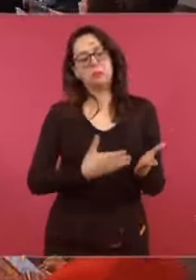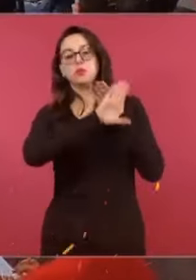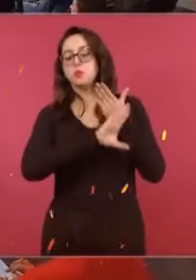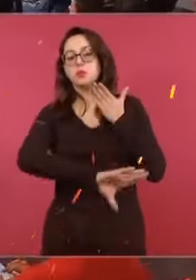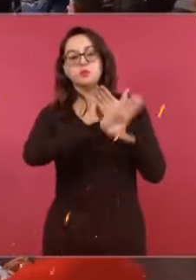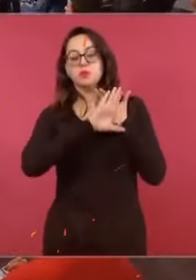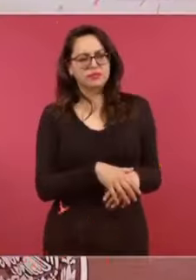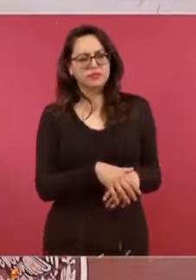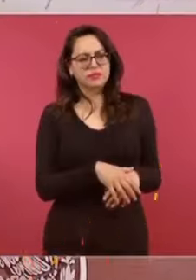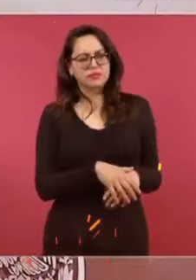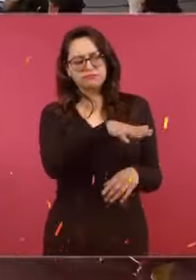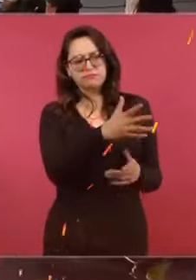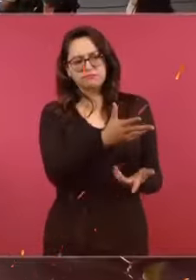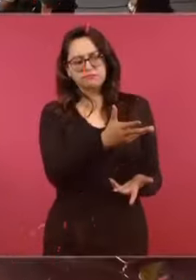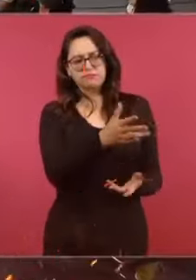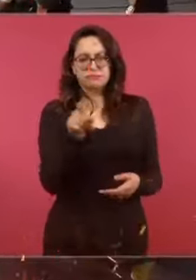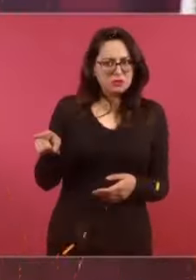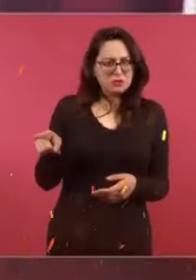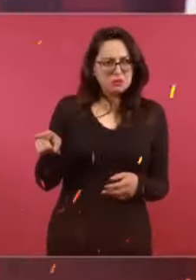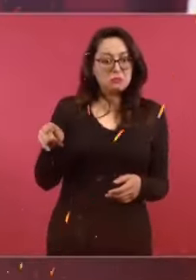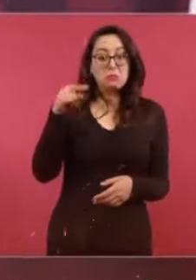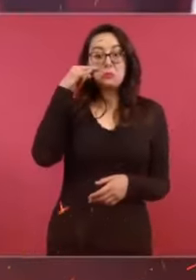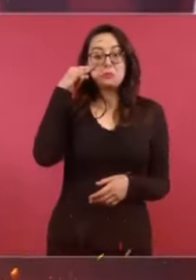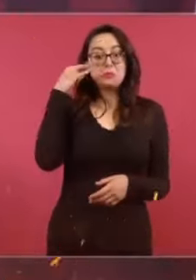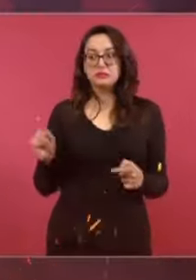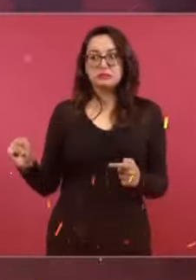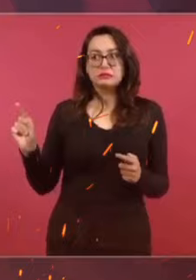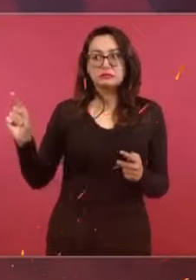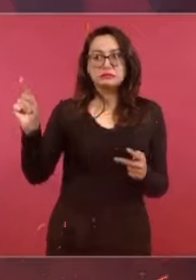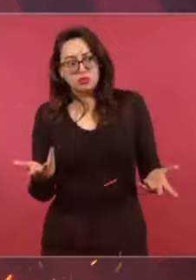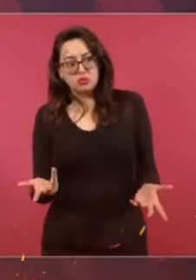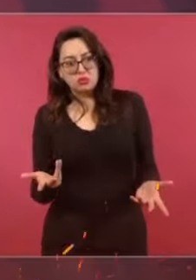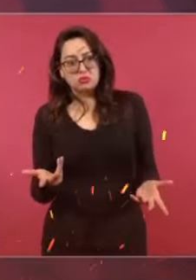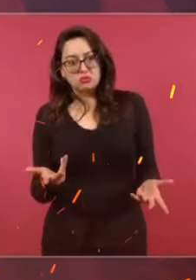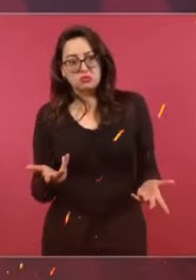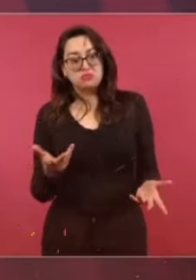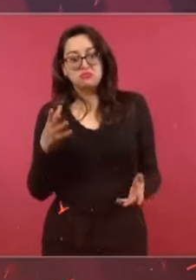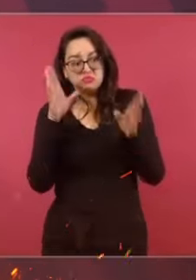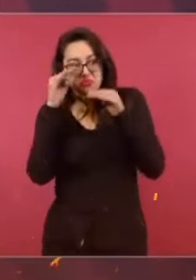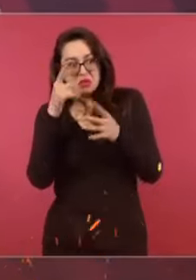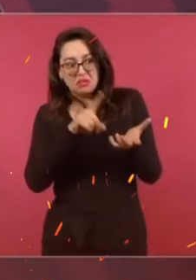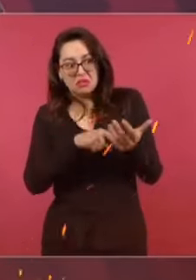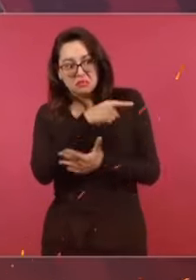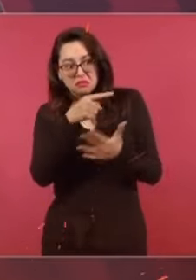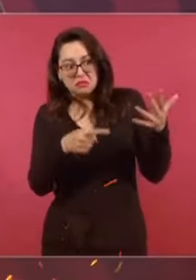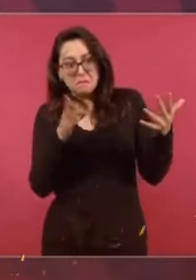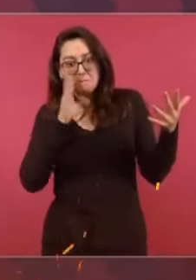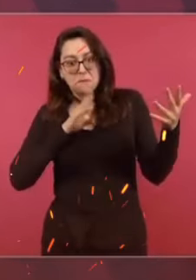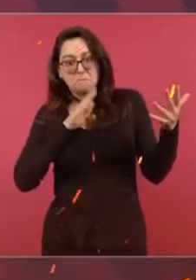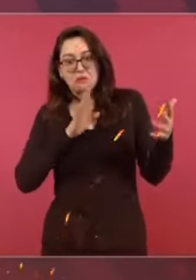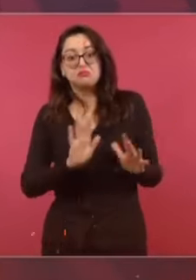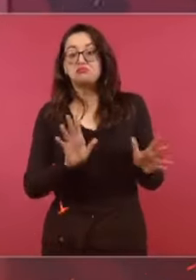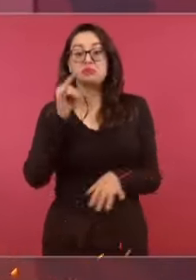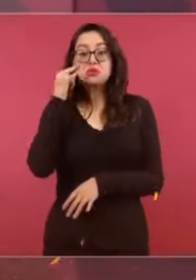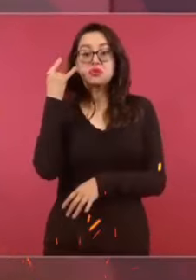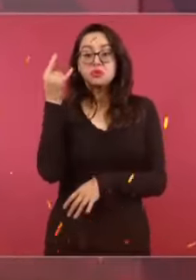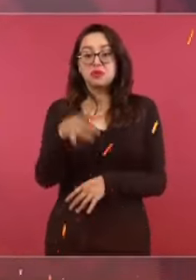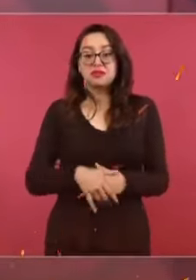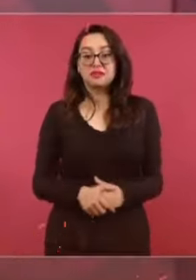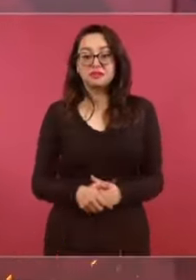contra de nosotros y no ven la viga en el flanco conservador. Tienen nada más la paja